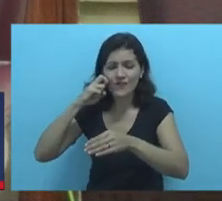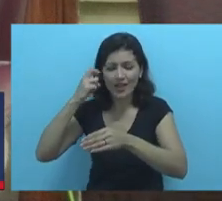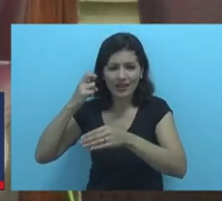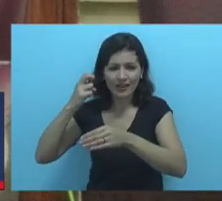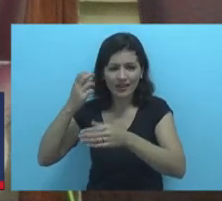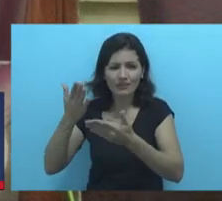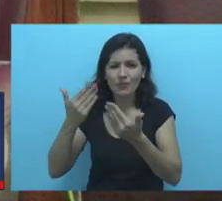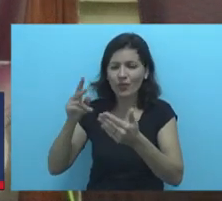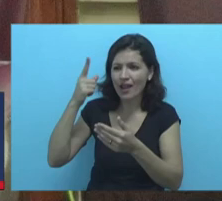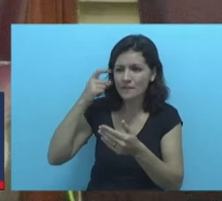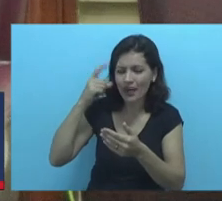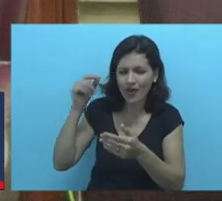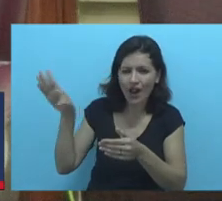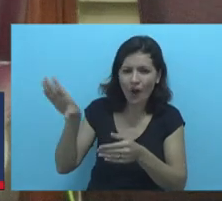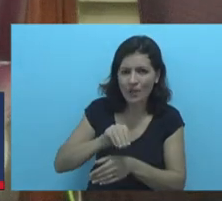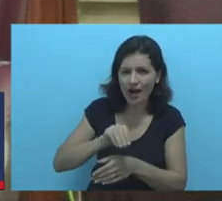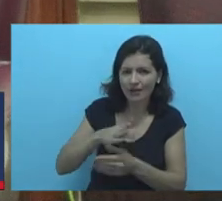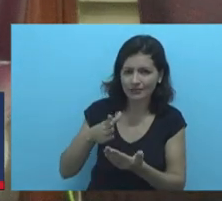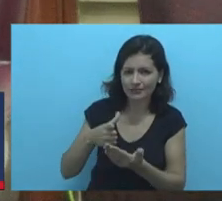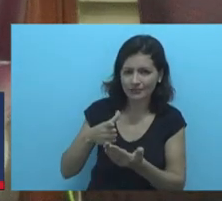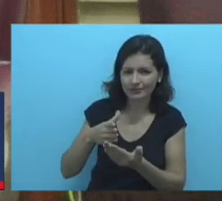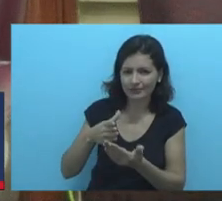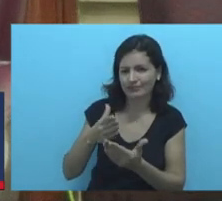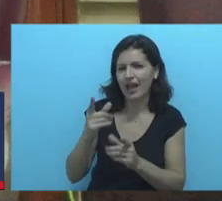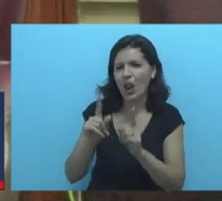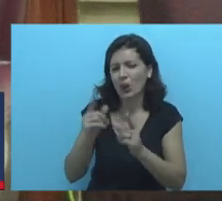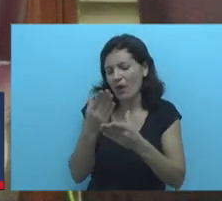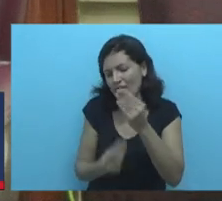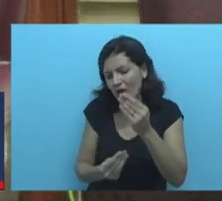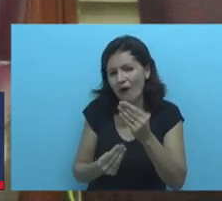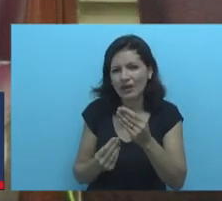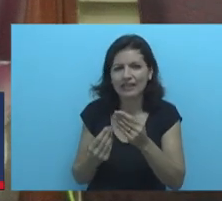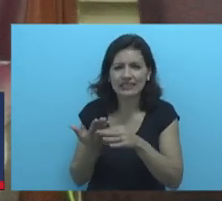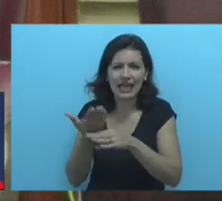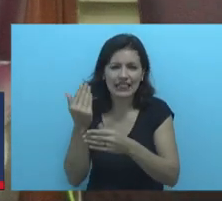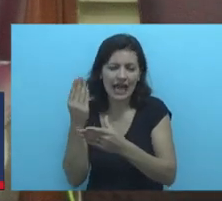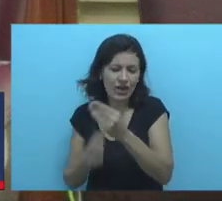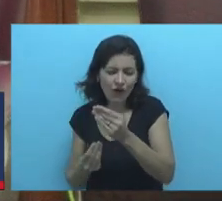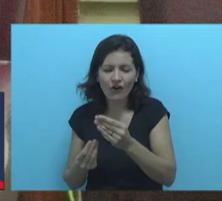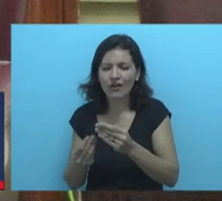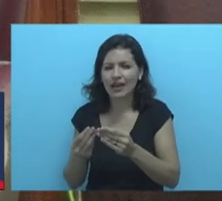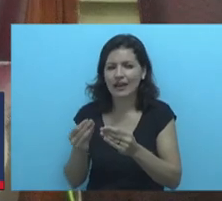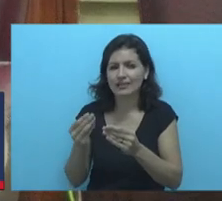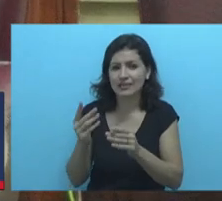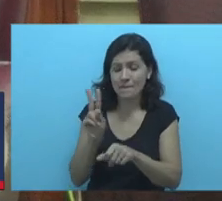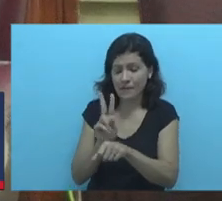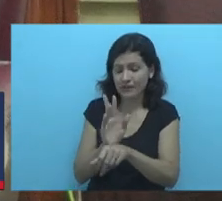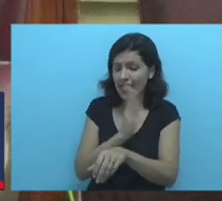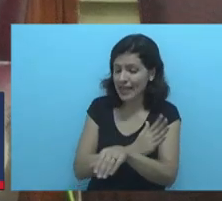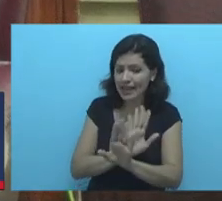puede aprender a no cometer los errores del pasado y acertar en el